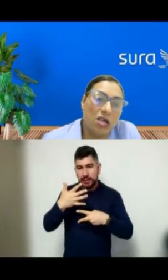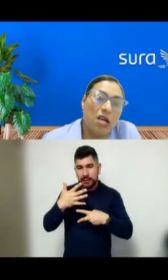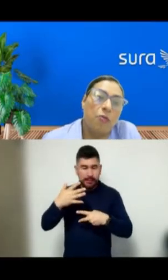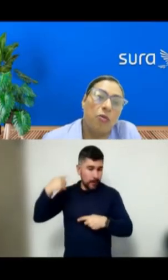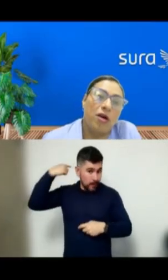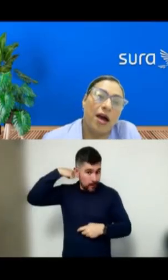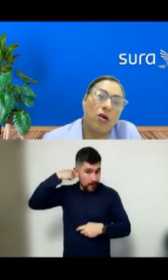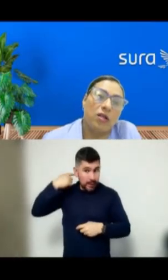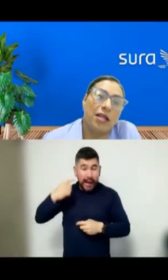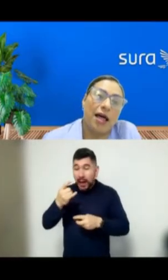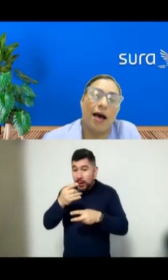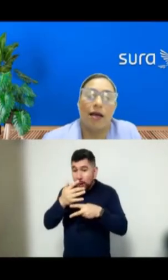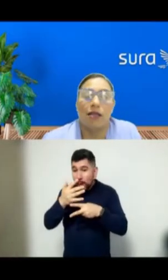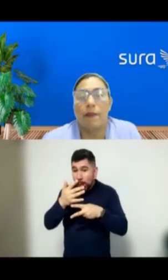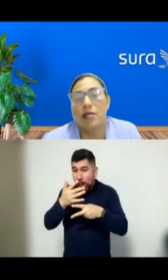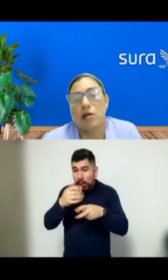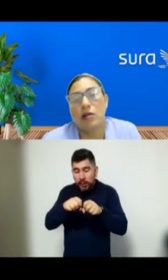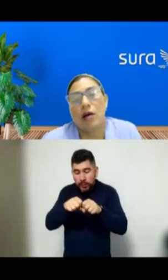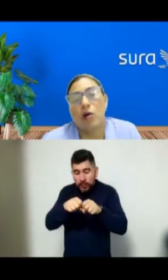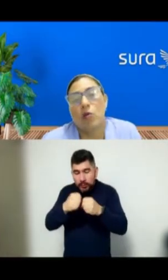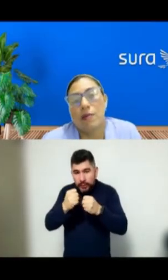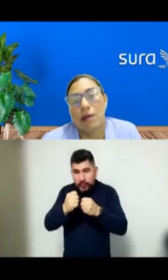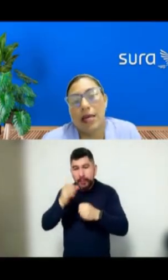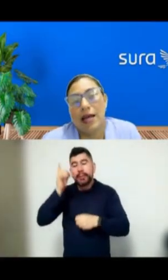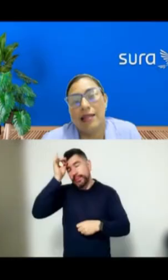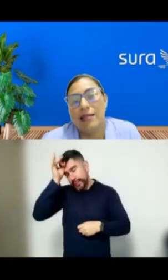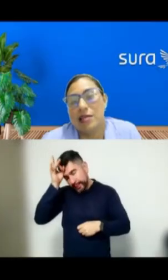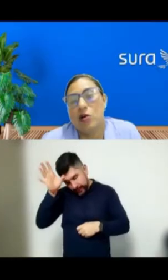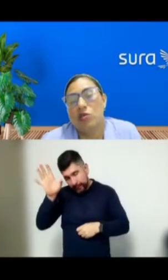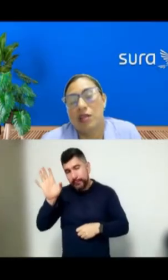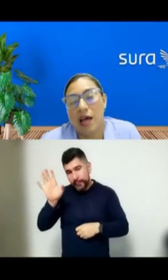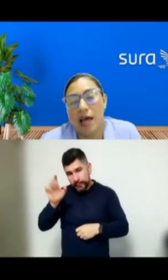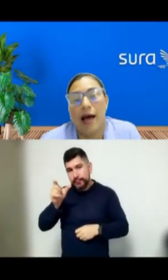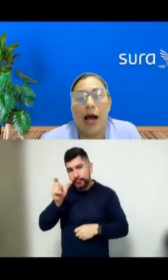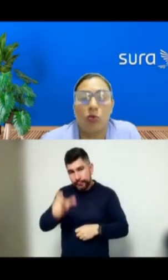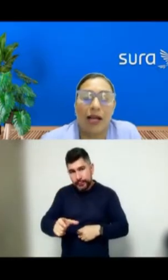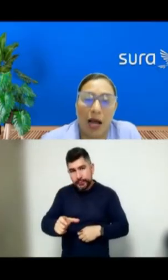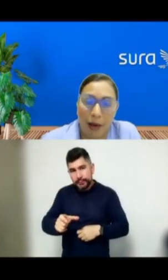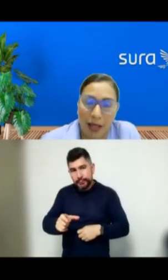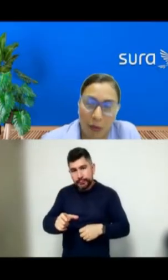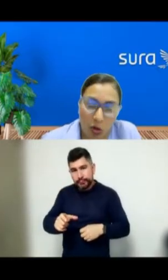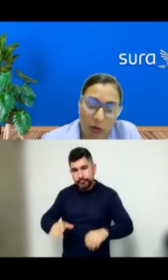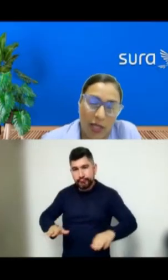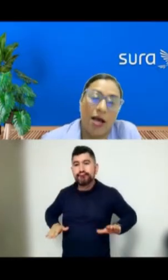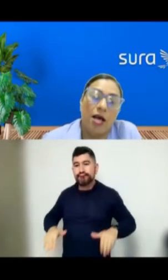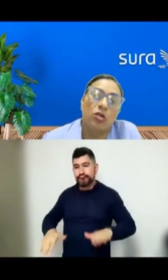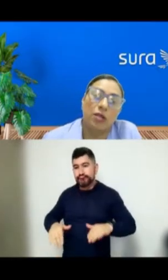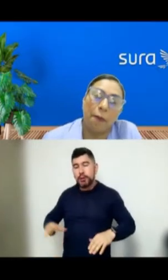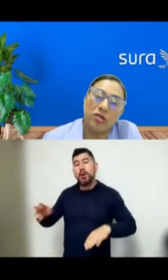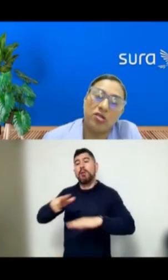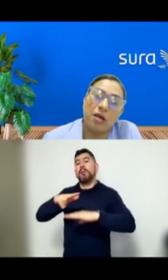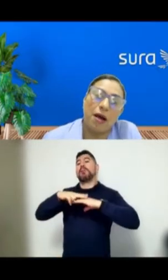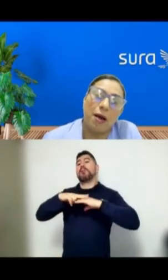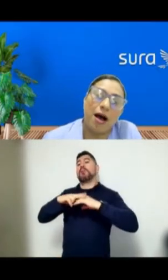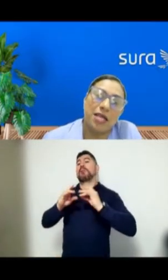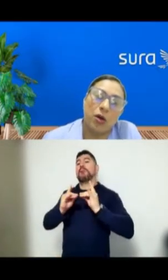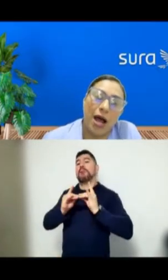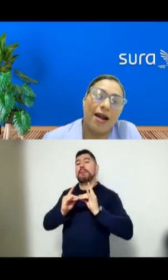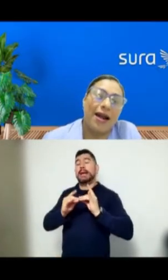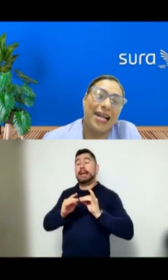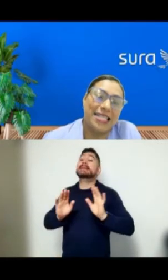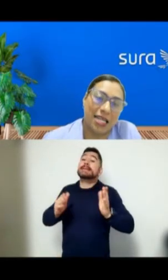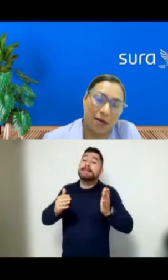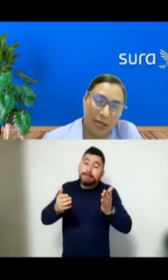se lesionen, puedo dejar condenada a esta persona cuadriplégica, es decir, condenada a una cama de por vida. Entonces, por eso siempre